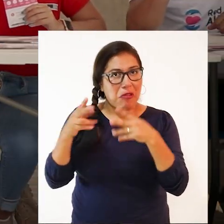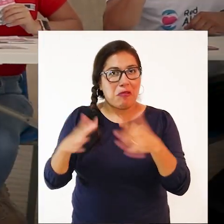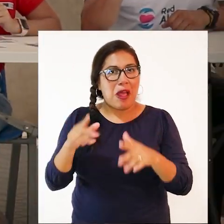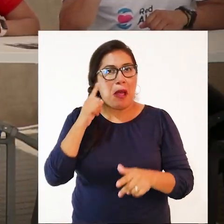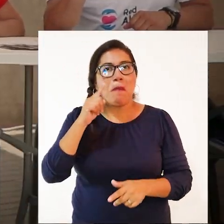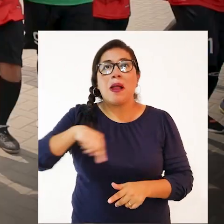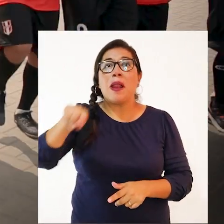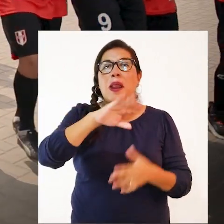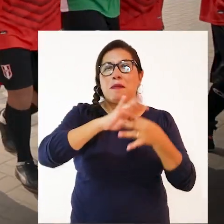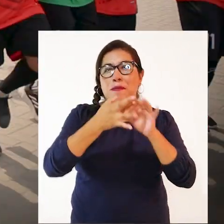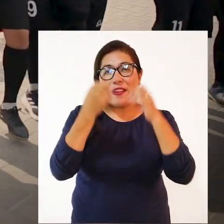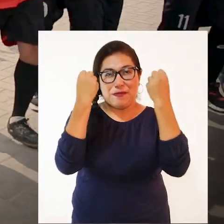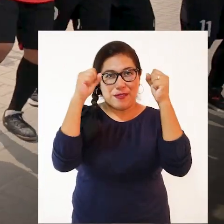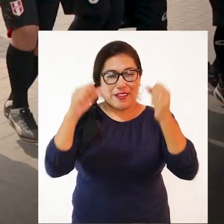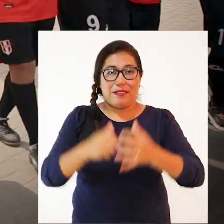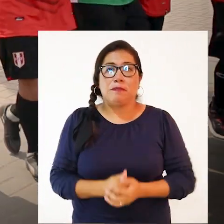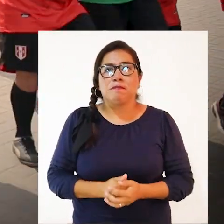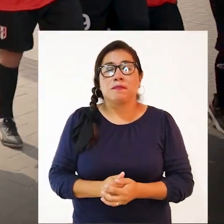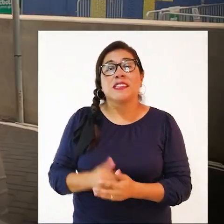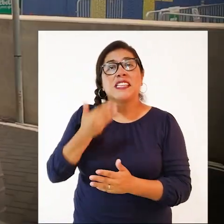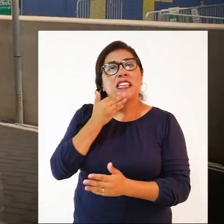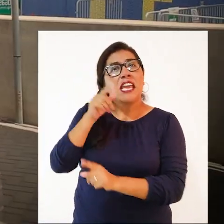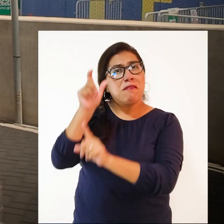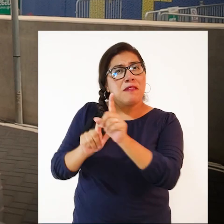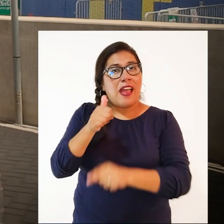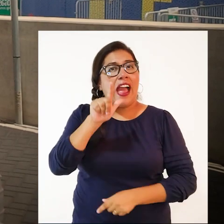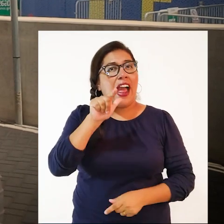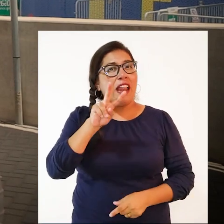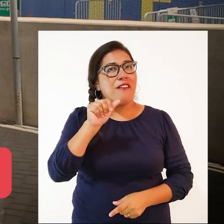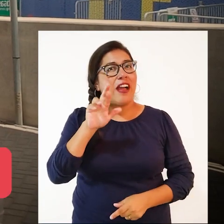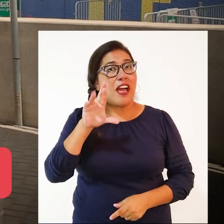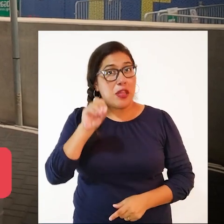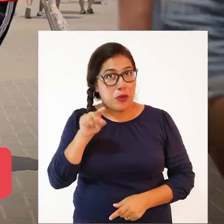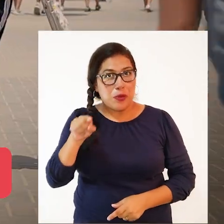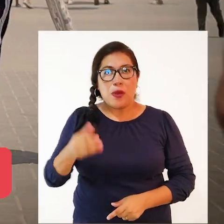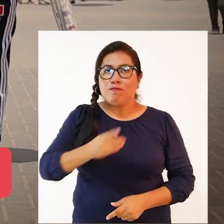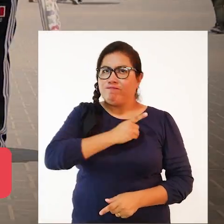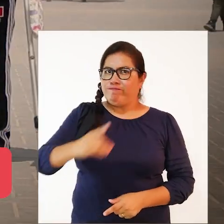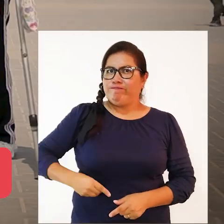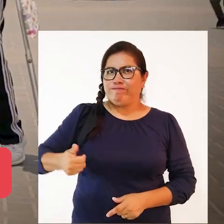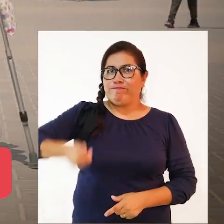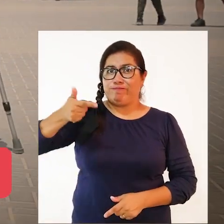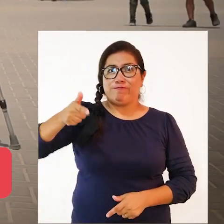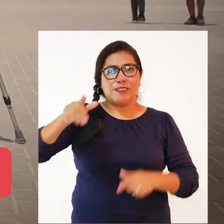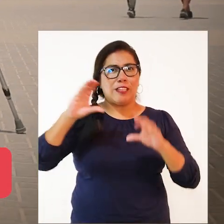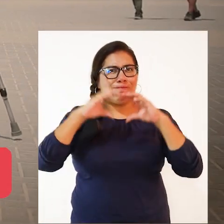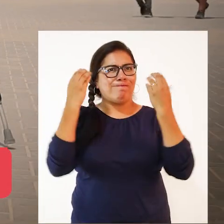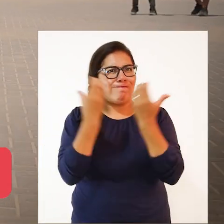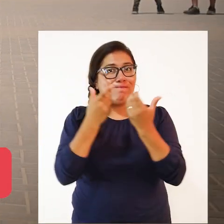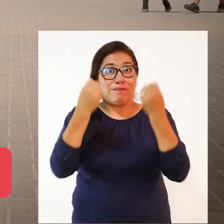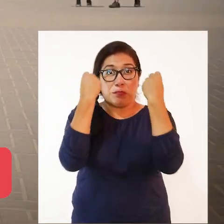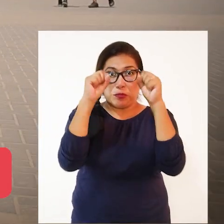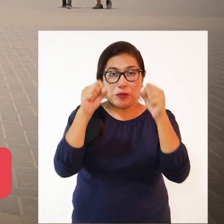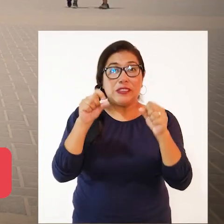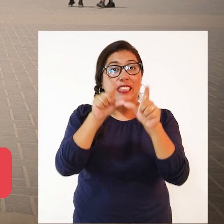exhibiciones para deportivas. Por su parte, Álvaro Castro, director ejecutivo de Legado, precisó que este tipo de